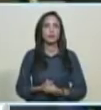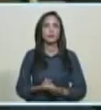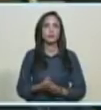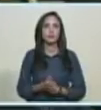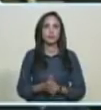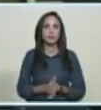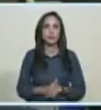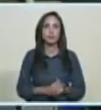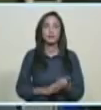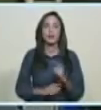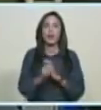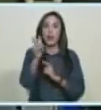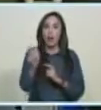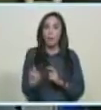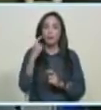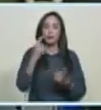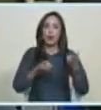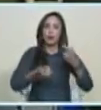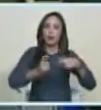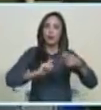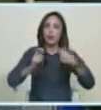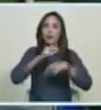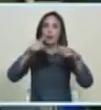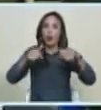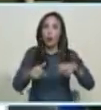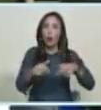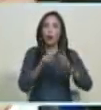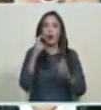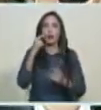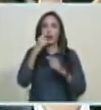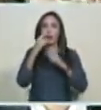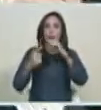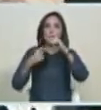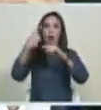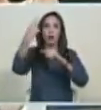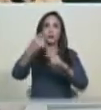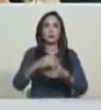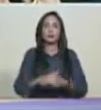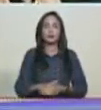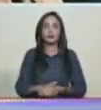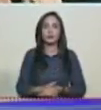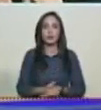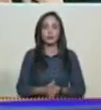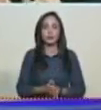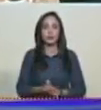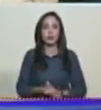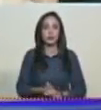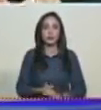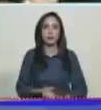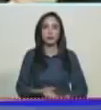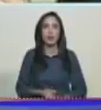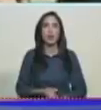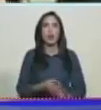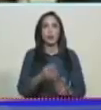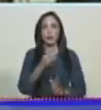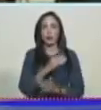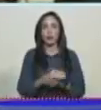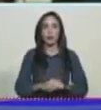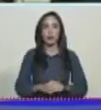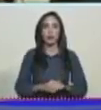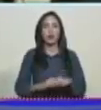las personas que invierta hoy, al valor de hoy, dentro de un año, que es el vencimiento del